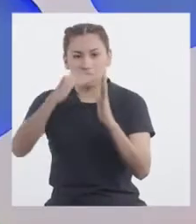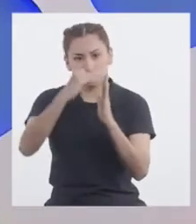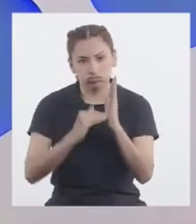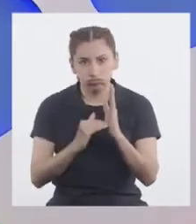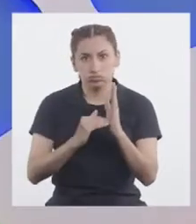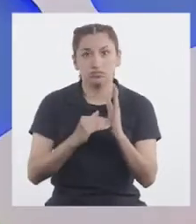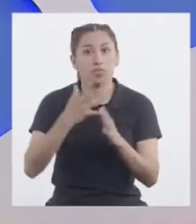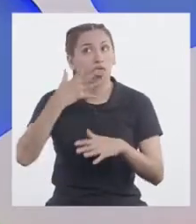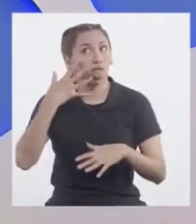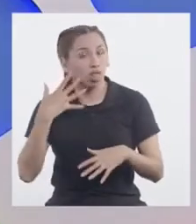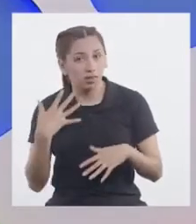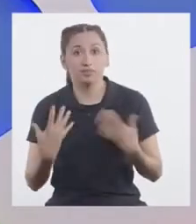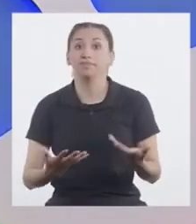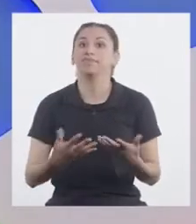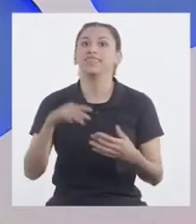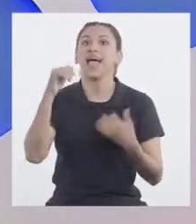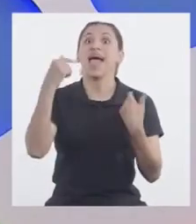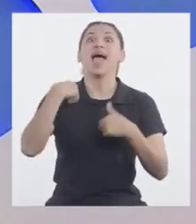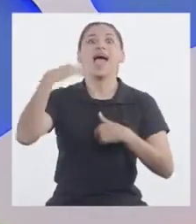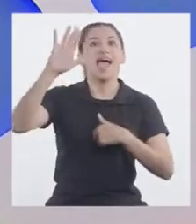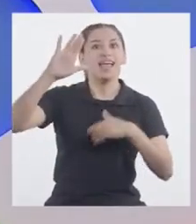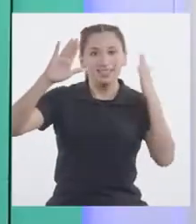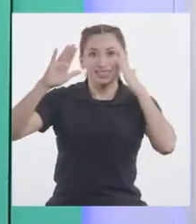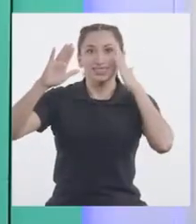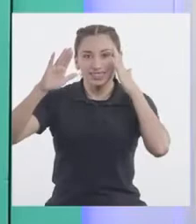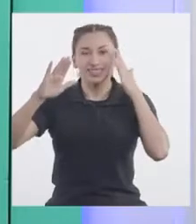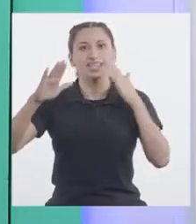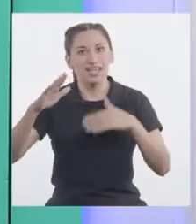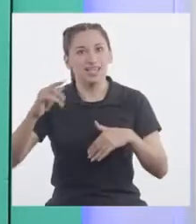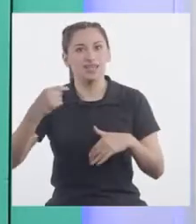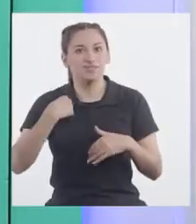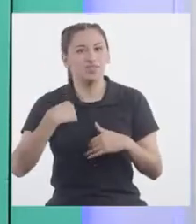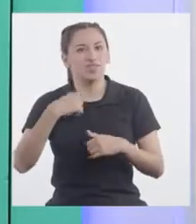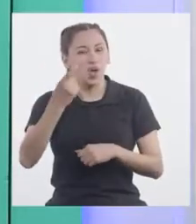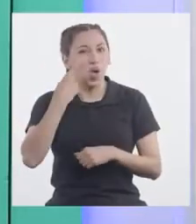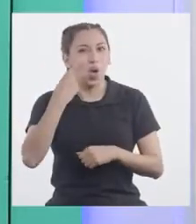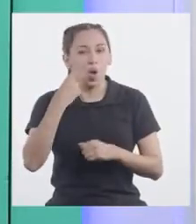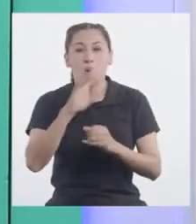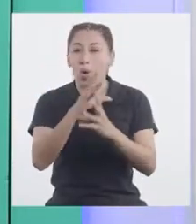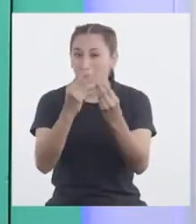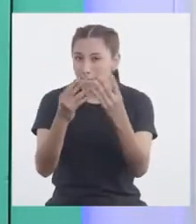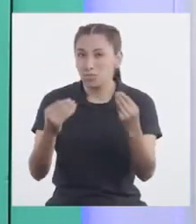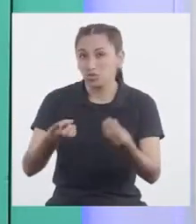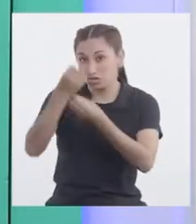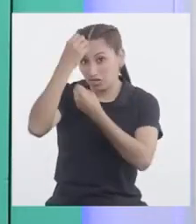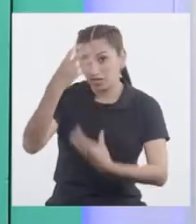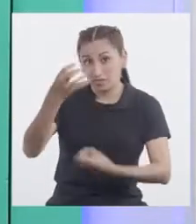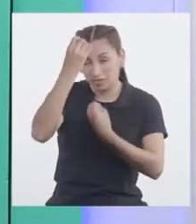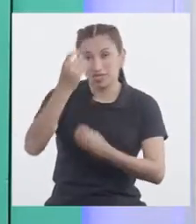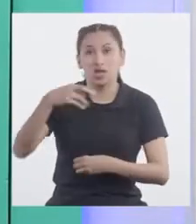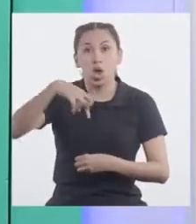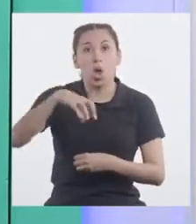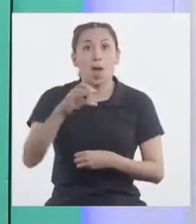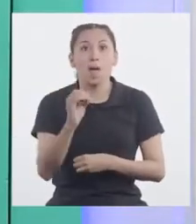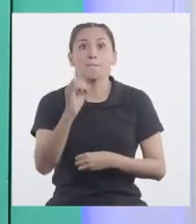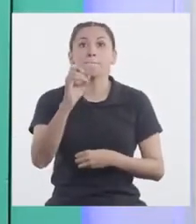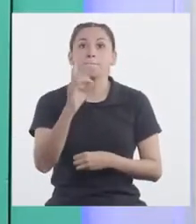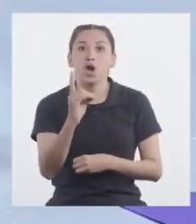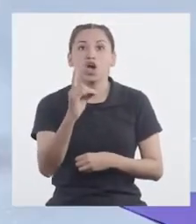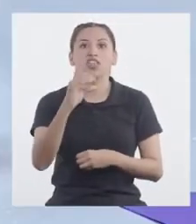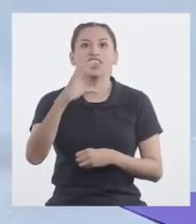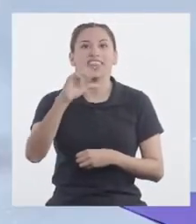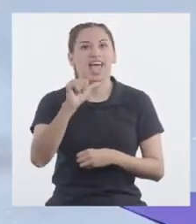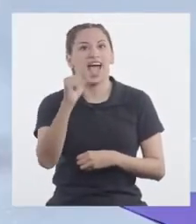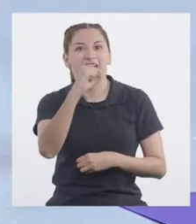reto. Oigan, ya sé lo que podemos hacer. Un recurso que me ha entretenido e informado mucho son los